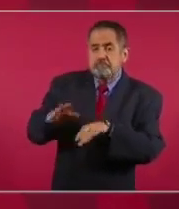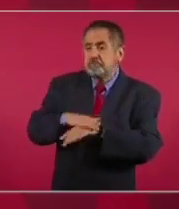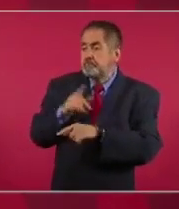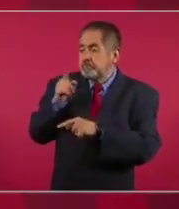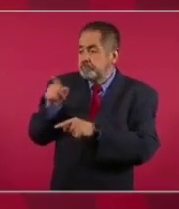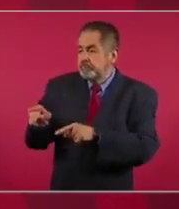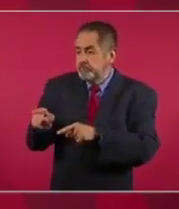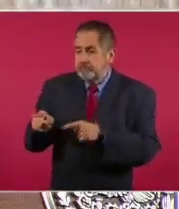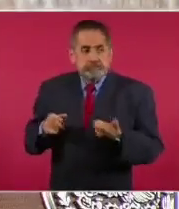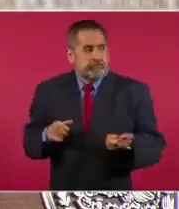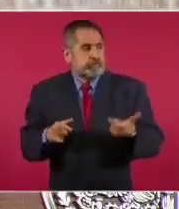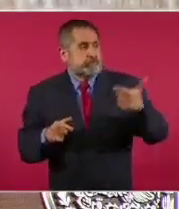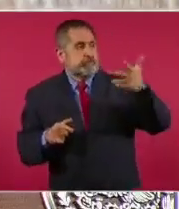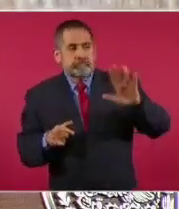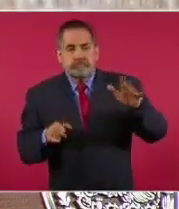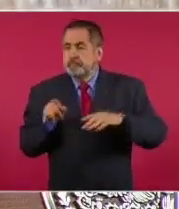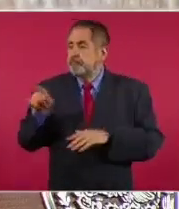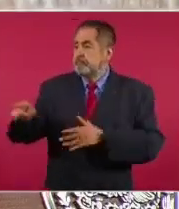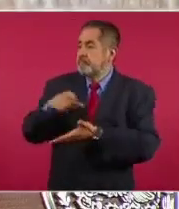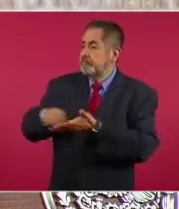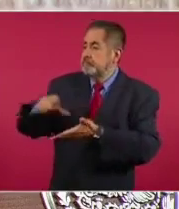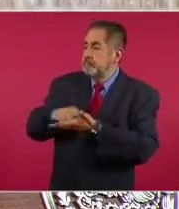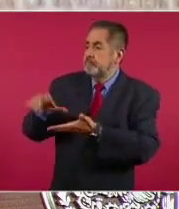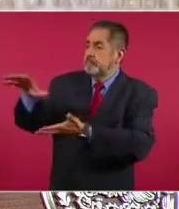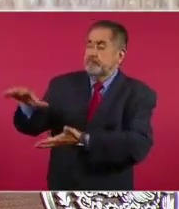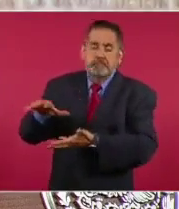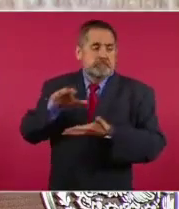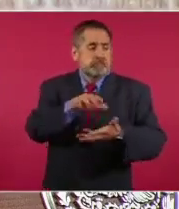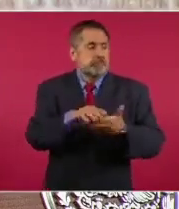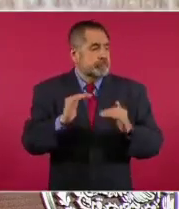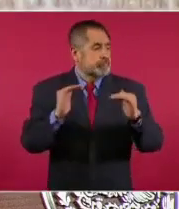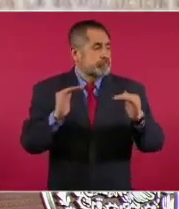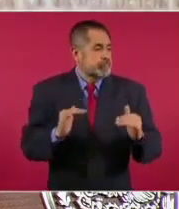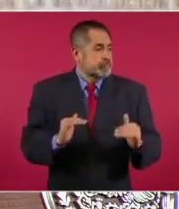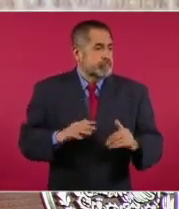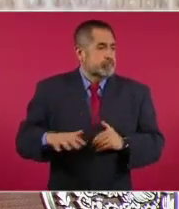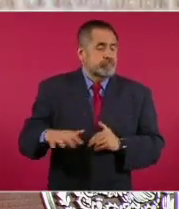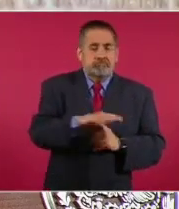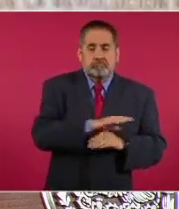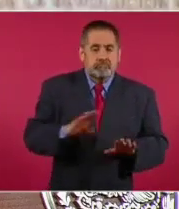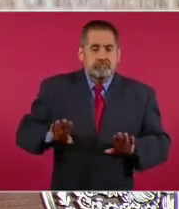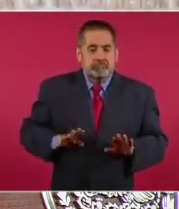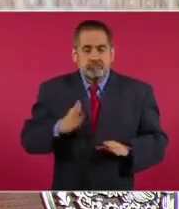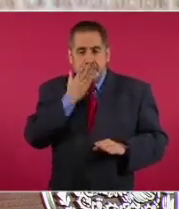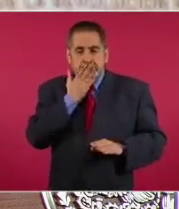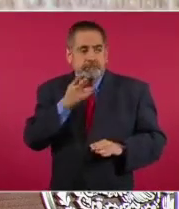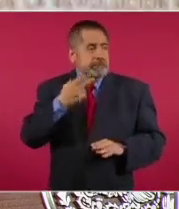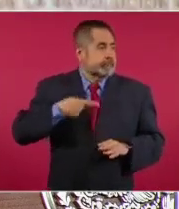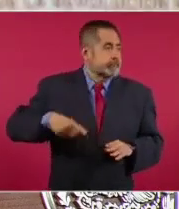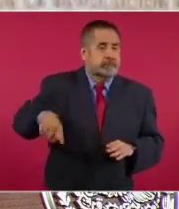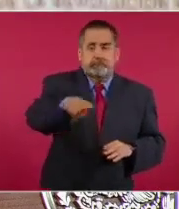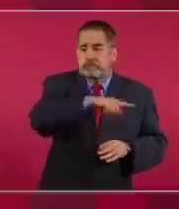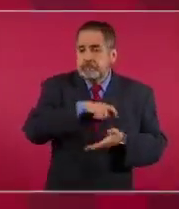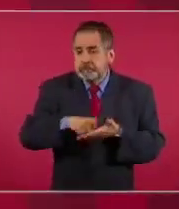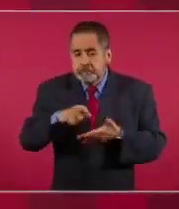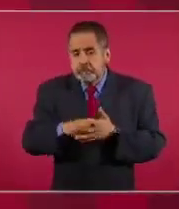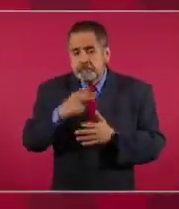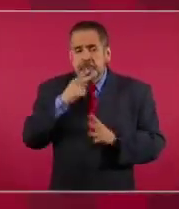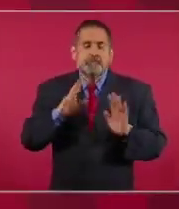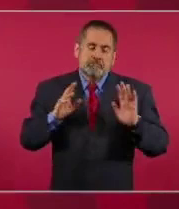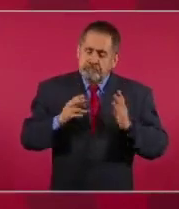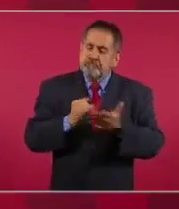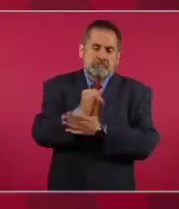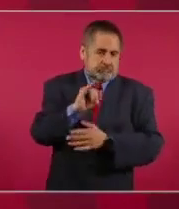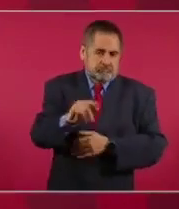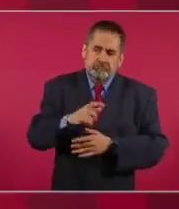no aumente el precio y se beneficien los consumidores mexicanos lo vamos a